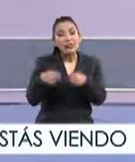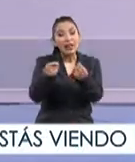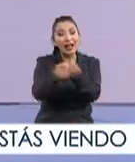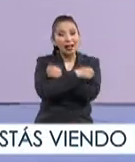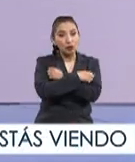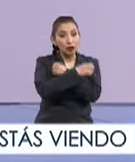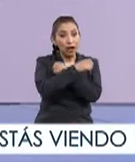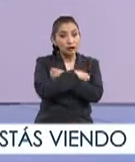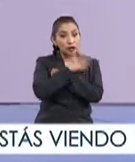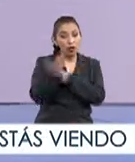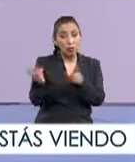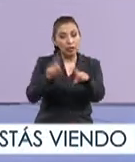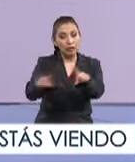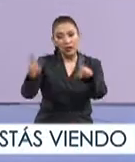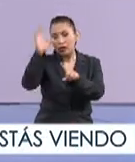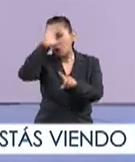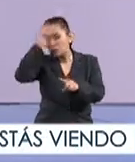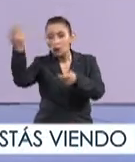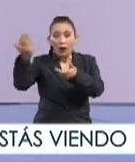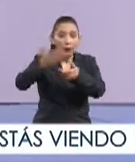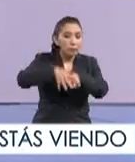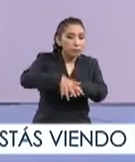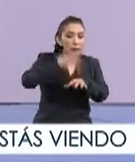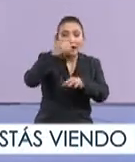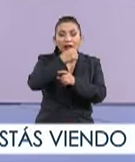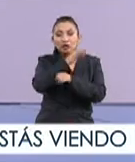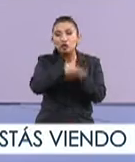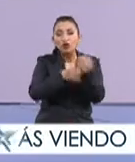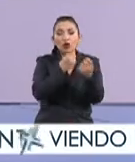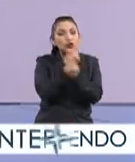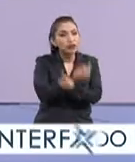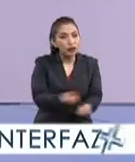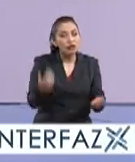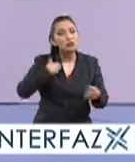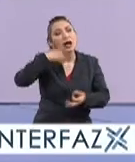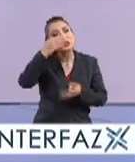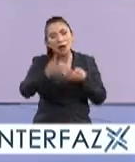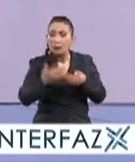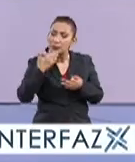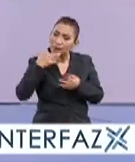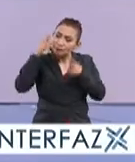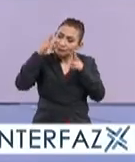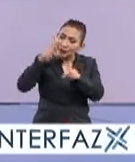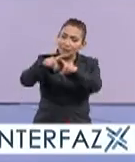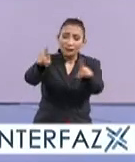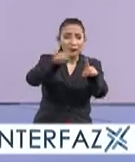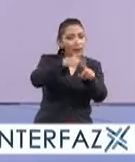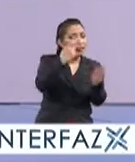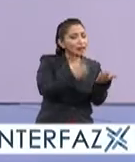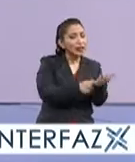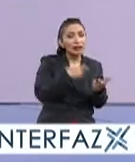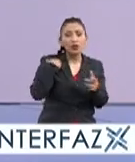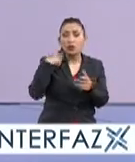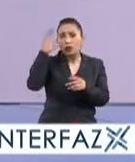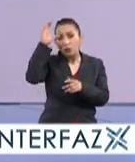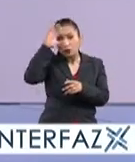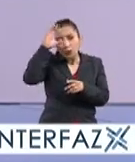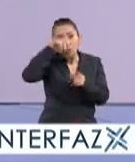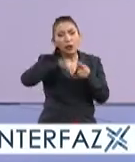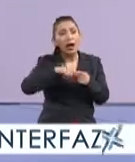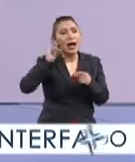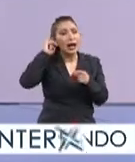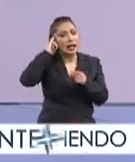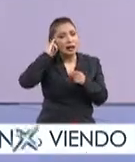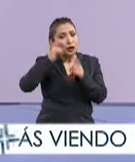una educación intercultural para lograr que los niños y niñas puedan aceptar de la mejor manera la diversidad étnica, cultural por una